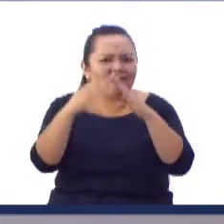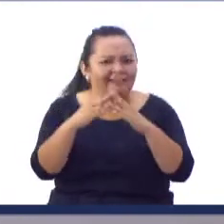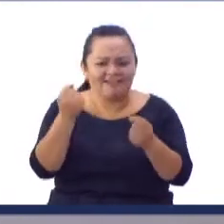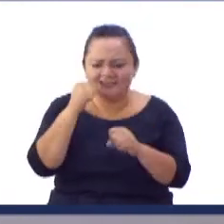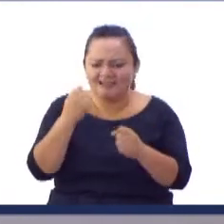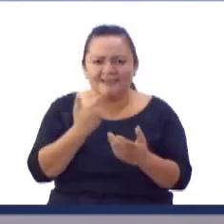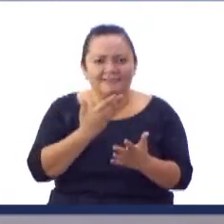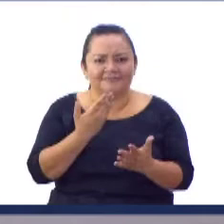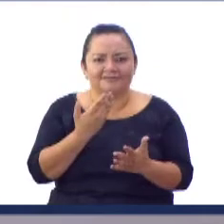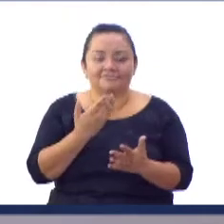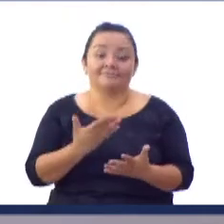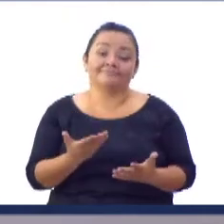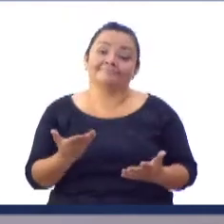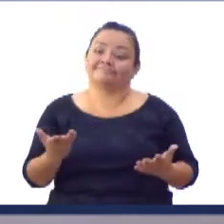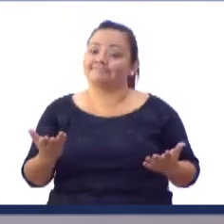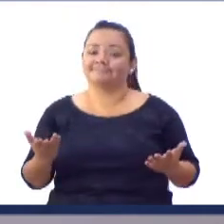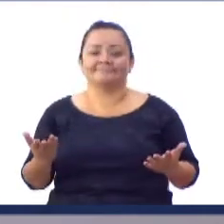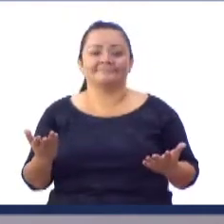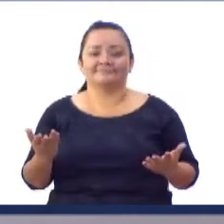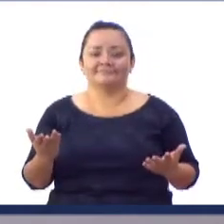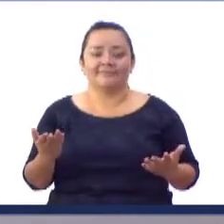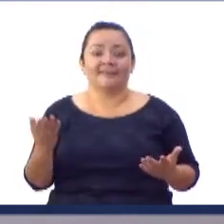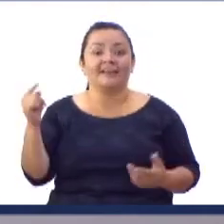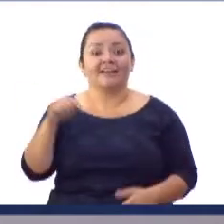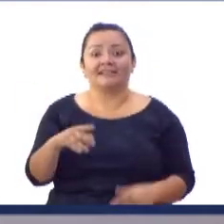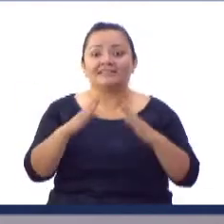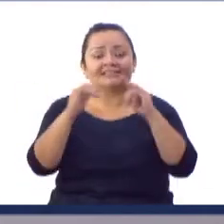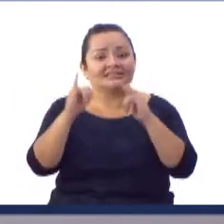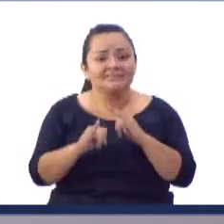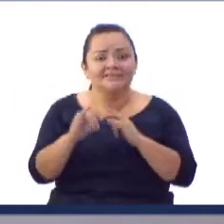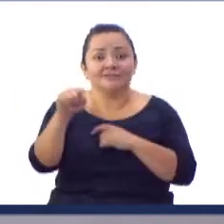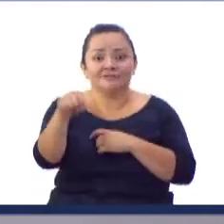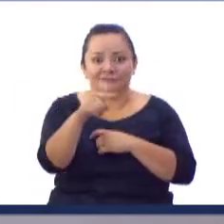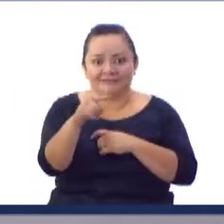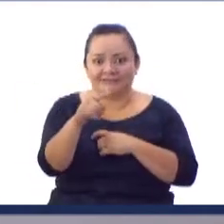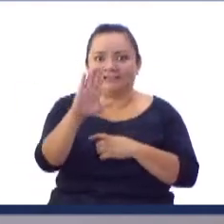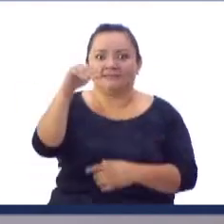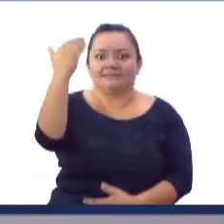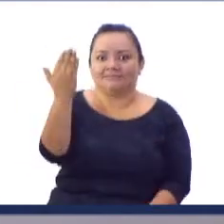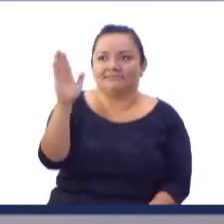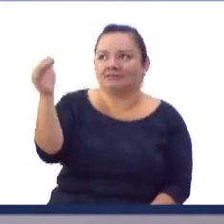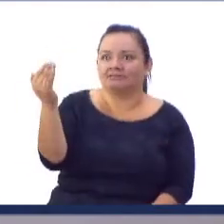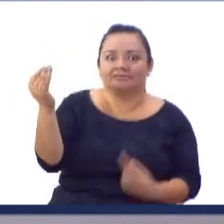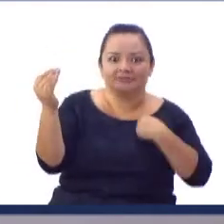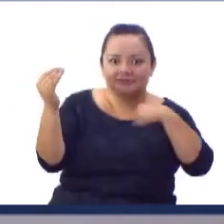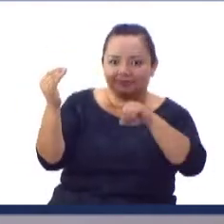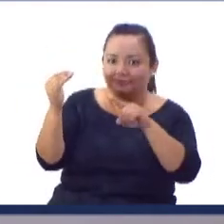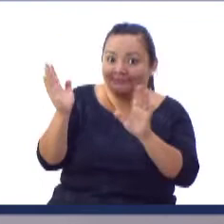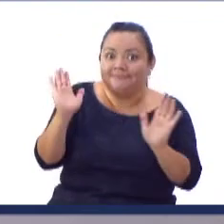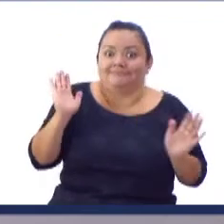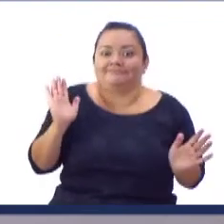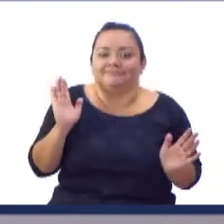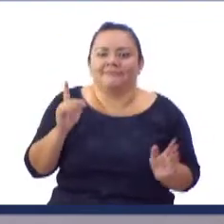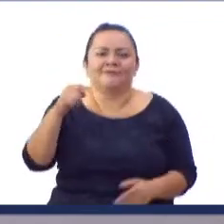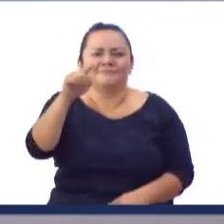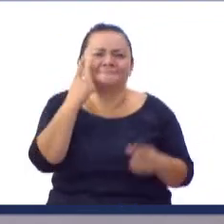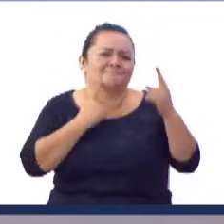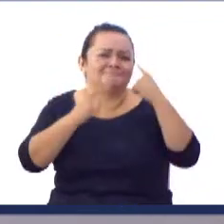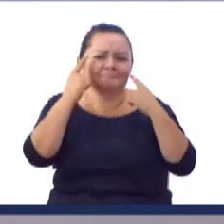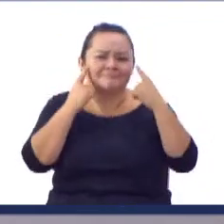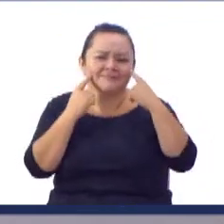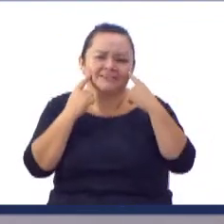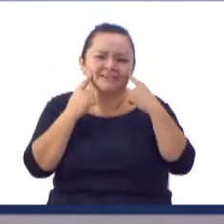la casa se va a quedar aquí me entiende y usted verán cielo si es que llega y está llorando